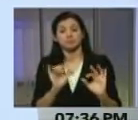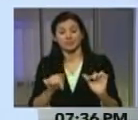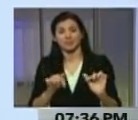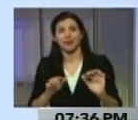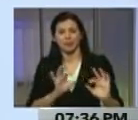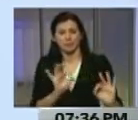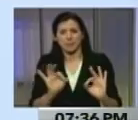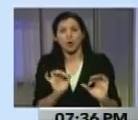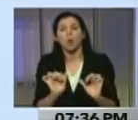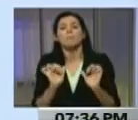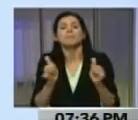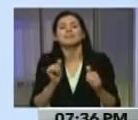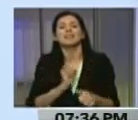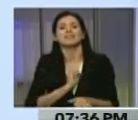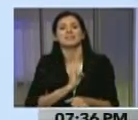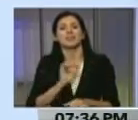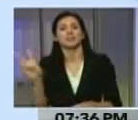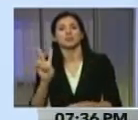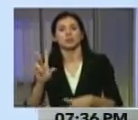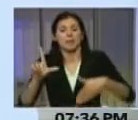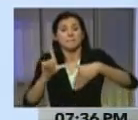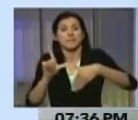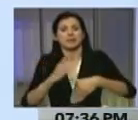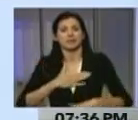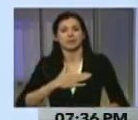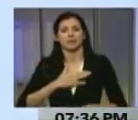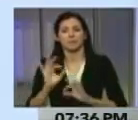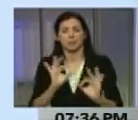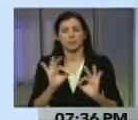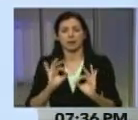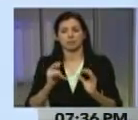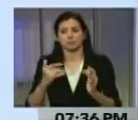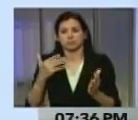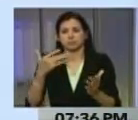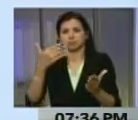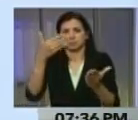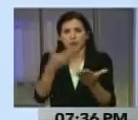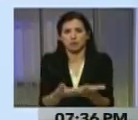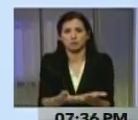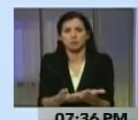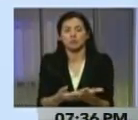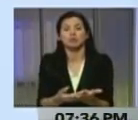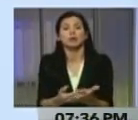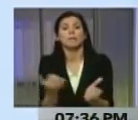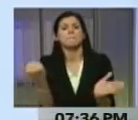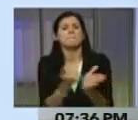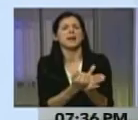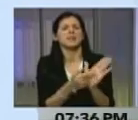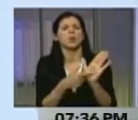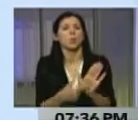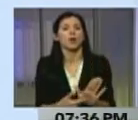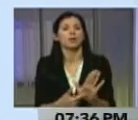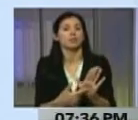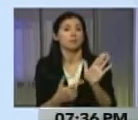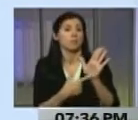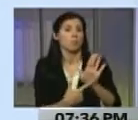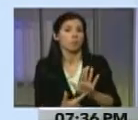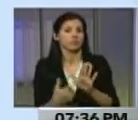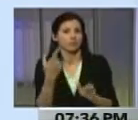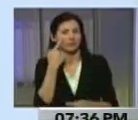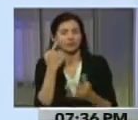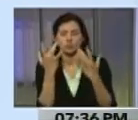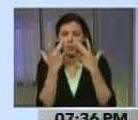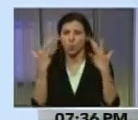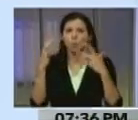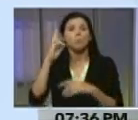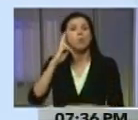nuestra americanidad, que tiene una gran marca, nuestra cultura y nuestra identidad, en Bolívar y en todo